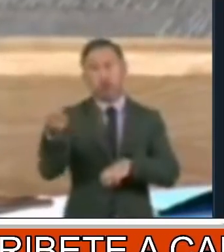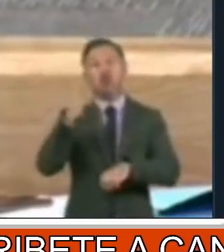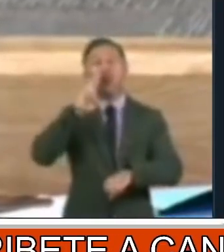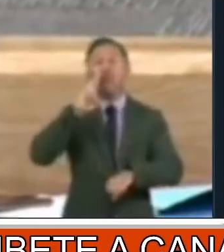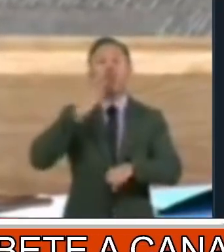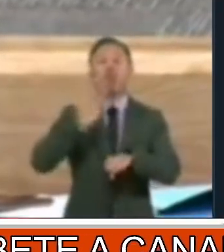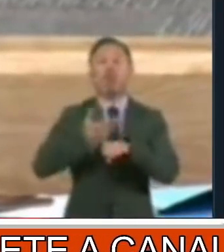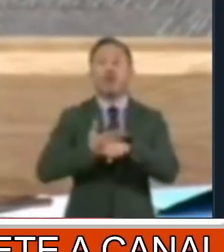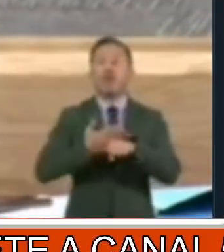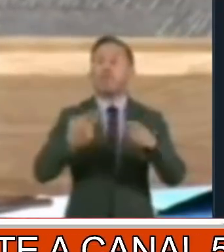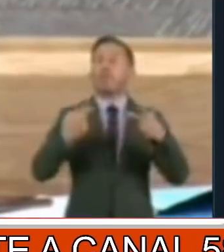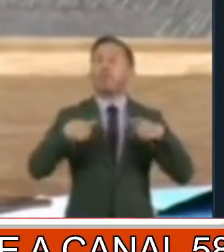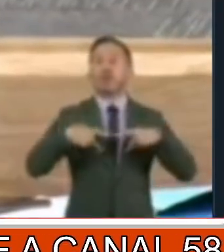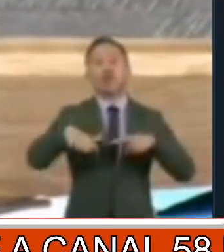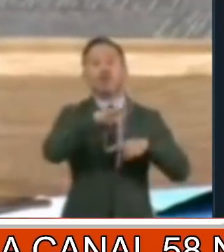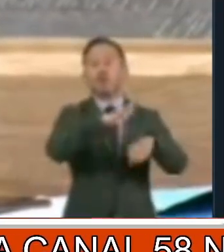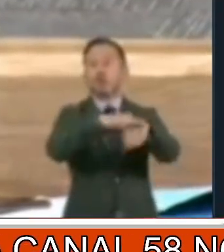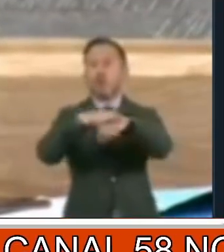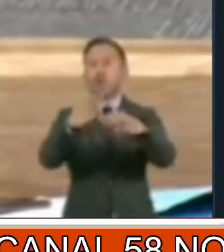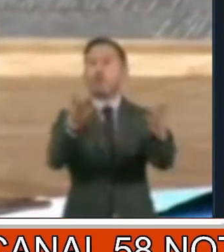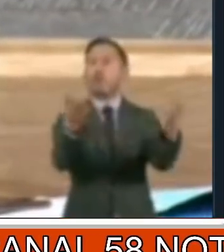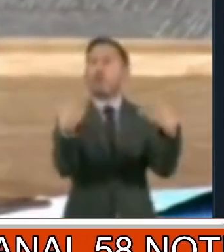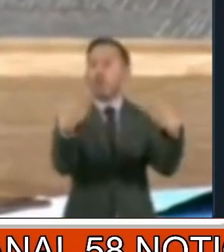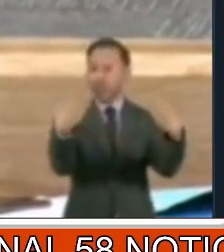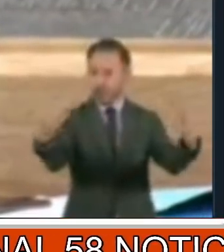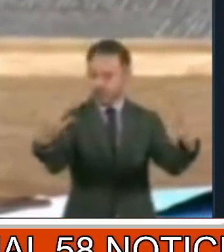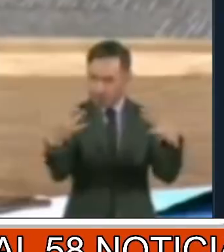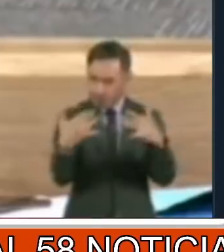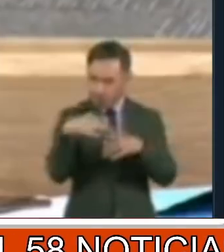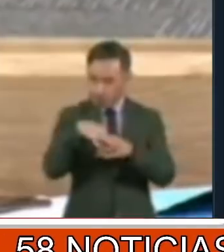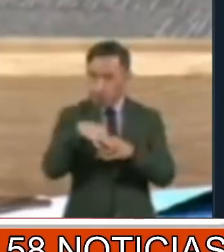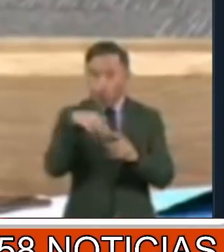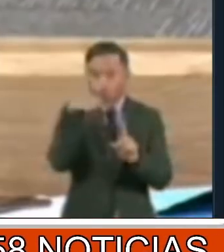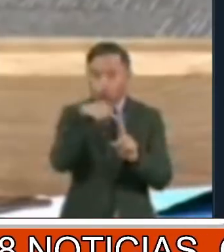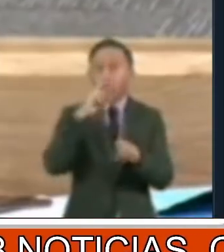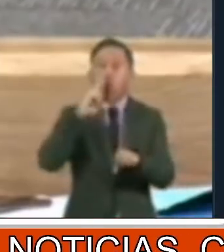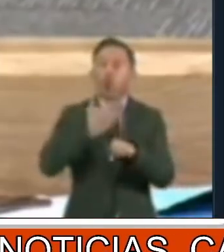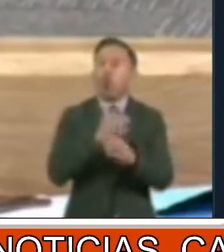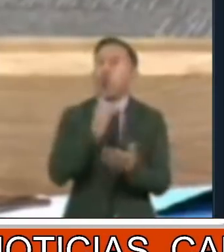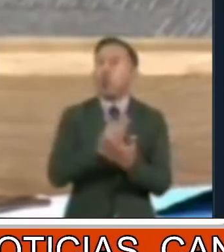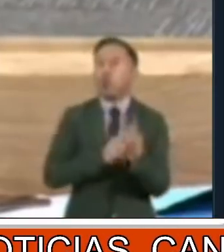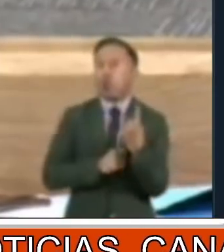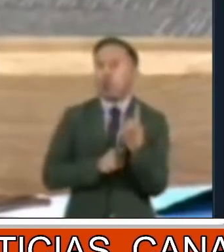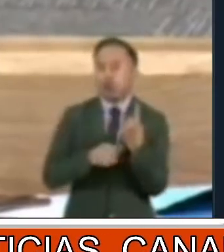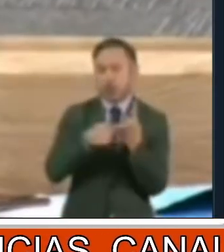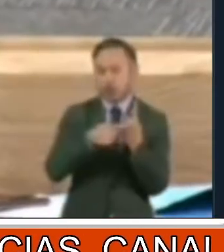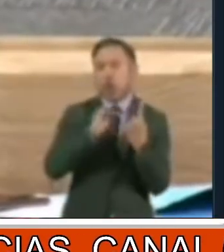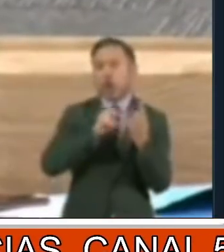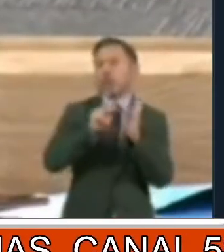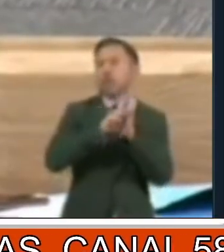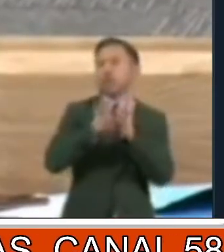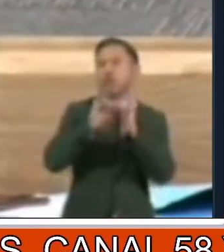participación ciudadana y serán la única instancia a cargo de la difusión de los mismos. Y más